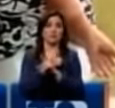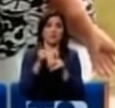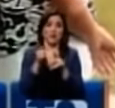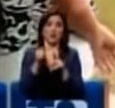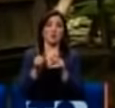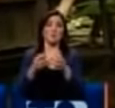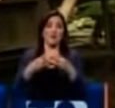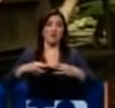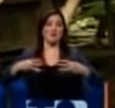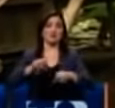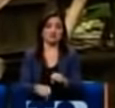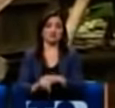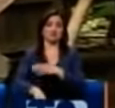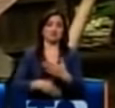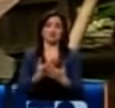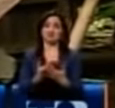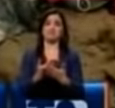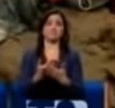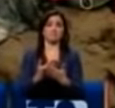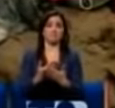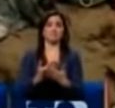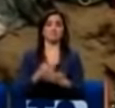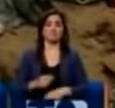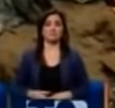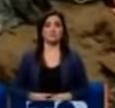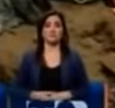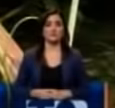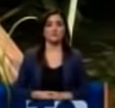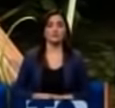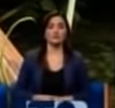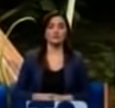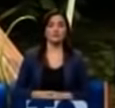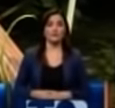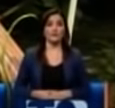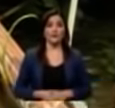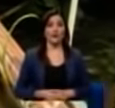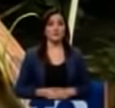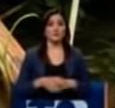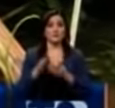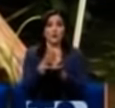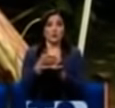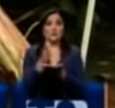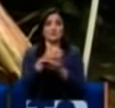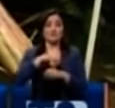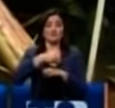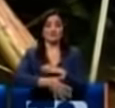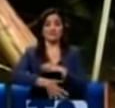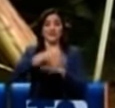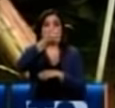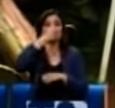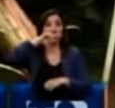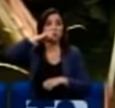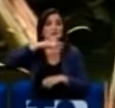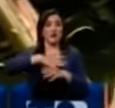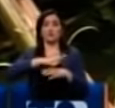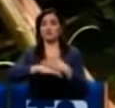perdieron vidas humanas, la magnitud del daño material sí les saca lágrimas. Yo perdí cocina, la nevera, casi todo,